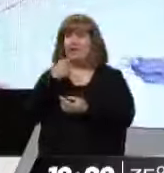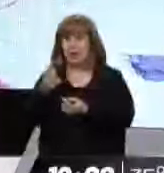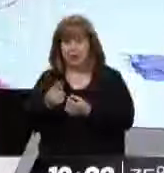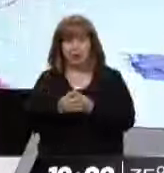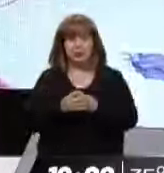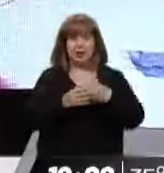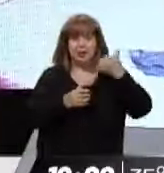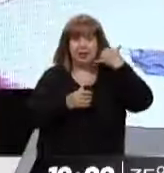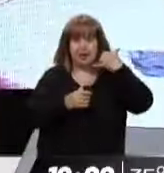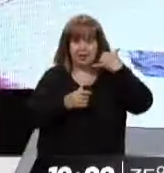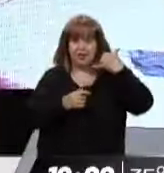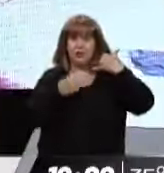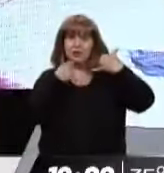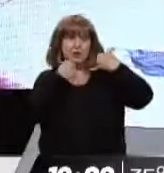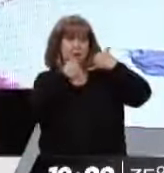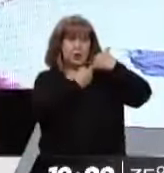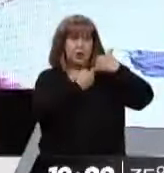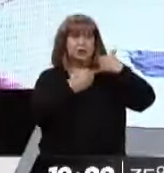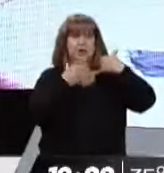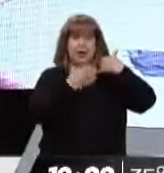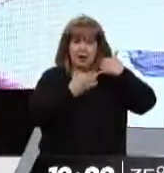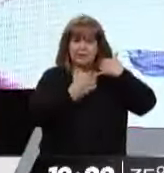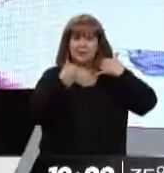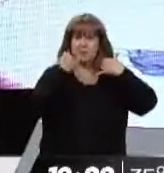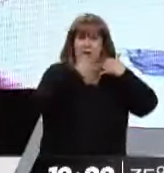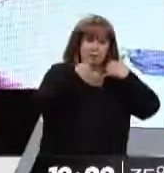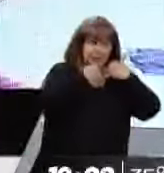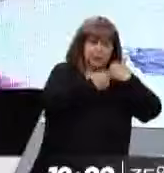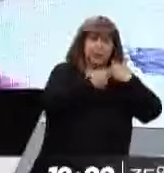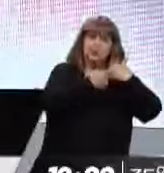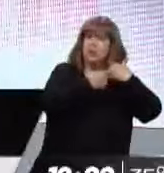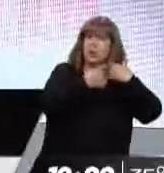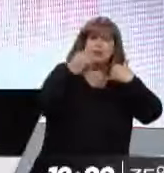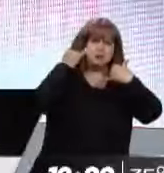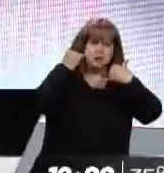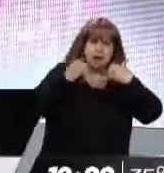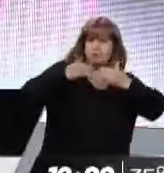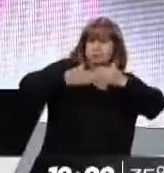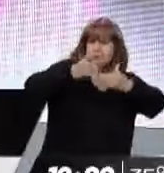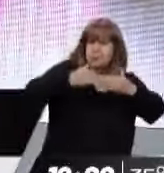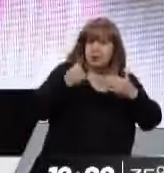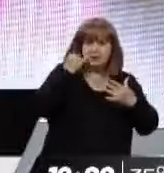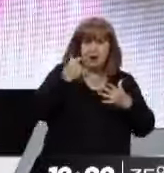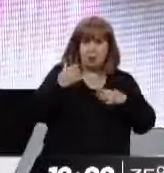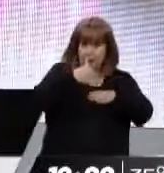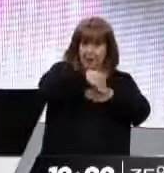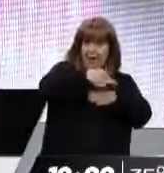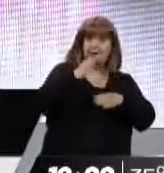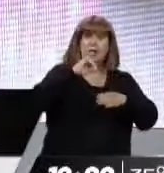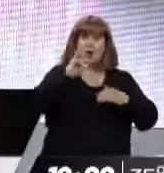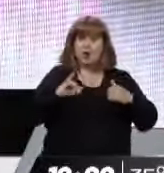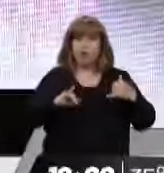Hola, muy buenas tardes, ¿cómo andan? Muy bien, gracias por recibirnos y por este rato. ¿Ha habido algún tipo de avance con la posibilidad de ir a ese lugar de calle Godoy